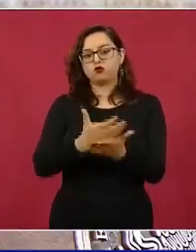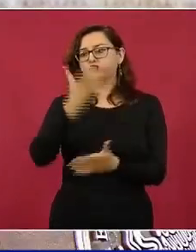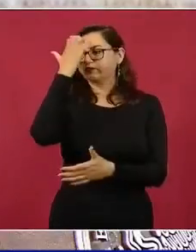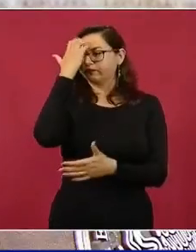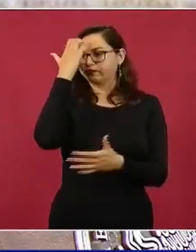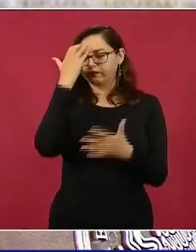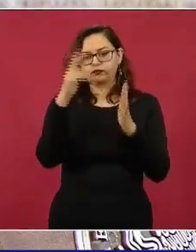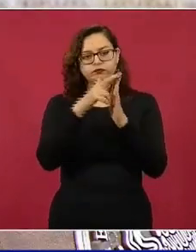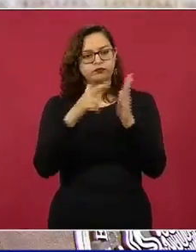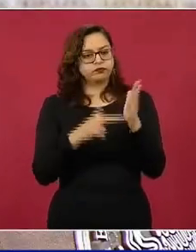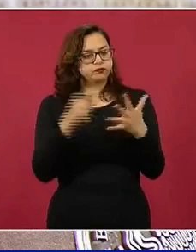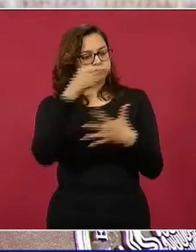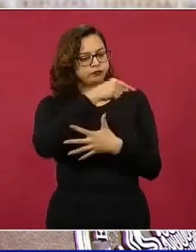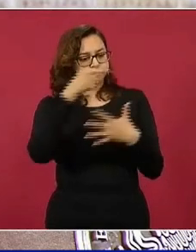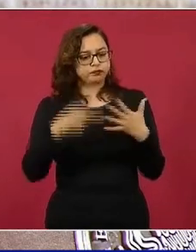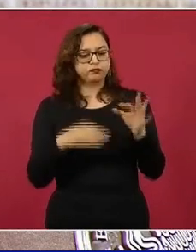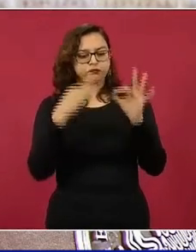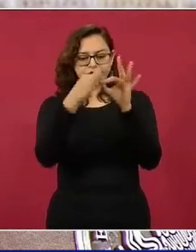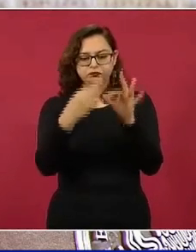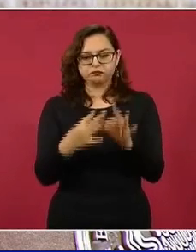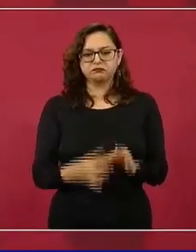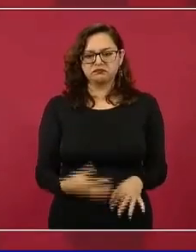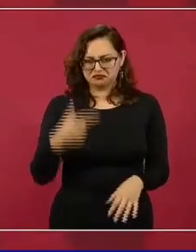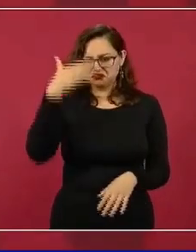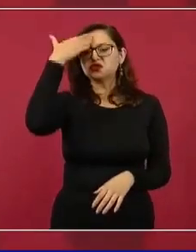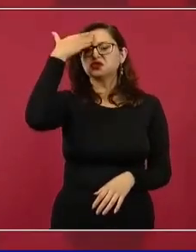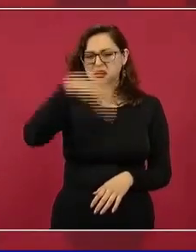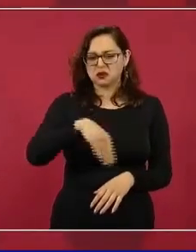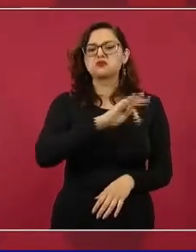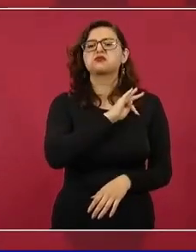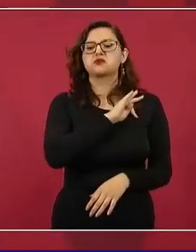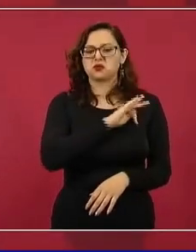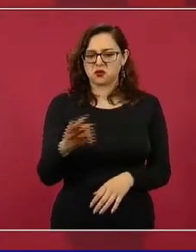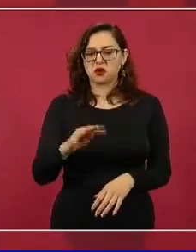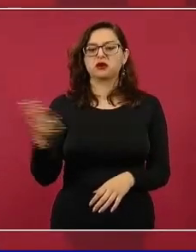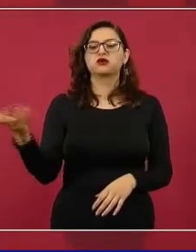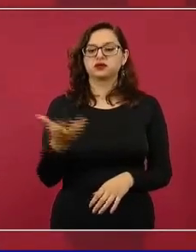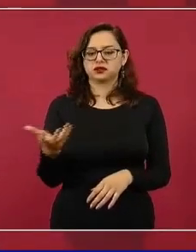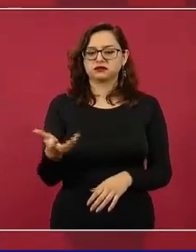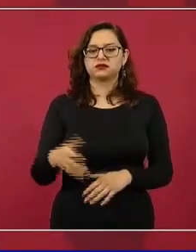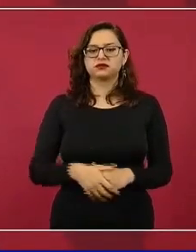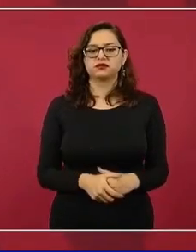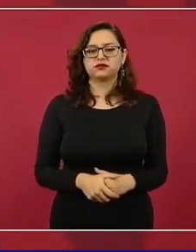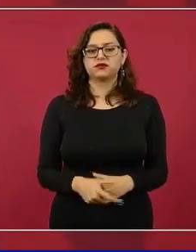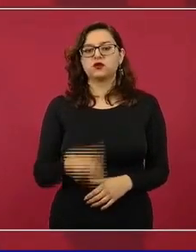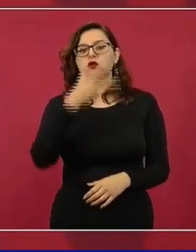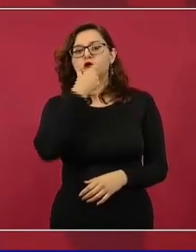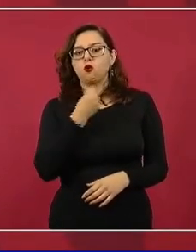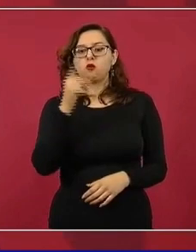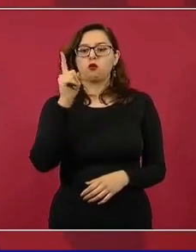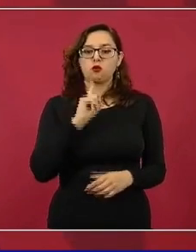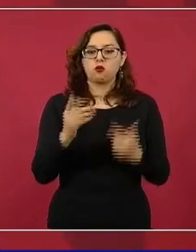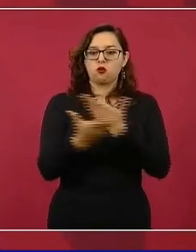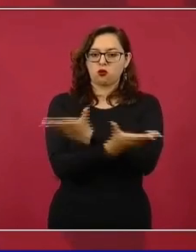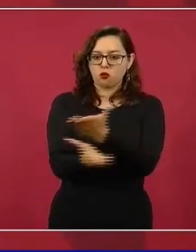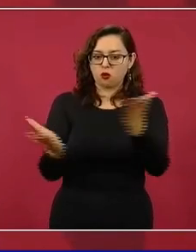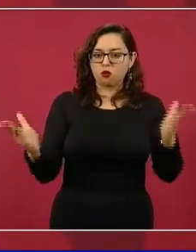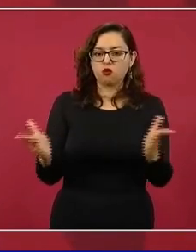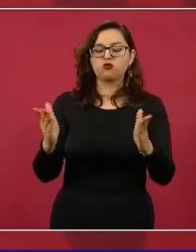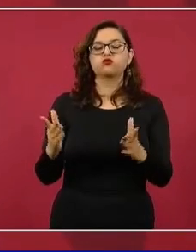los requisitos, sé cómo hacerlo. Mi compromiso con las y los trabajadores,